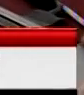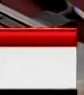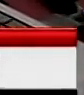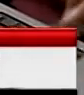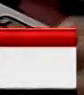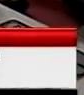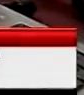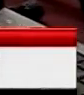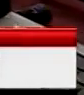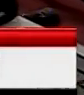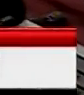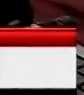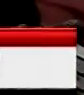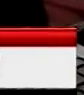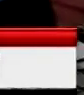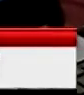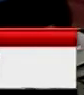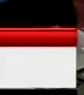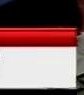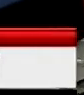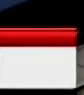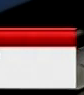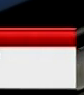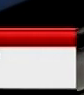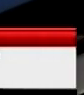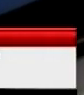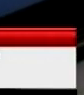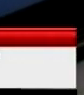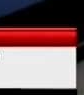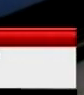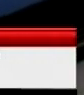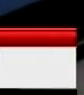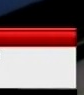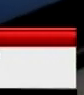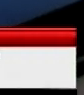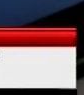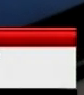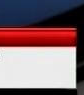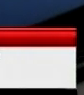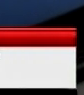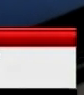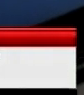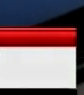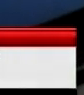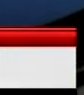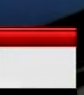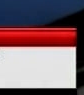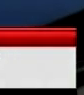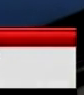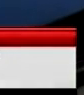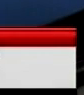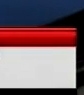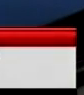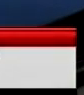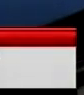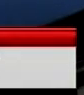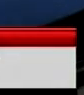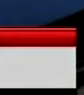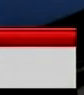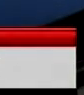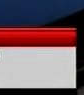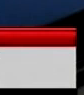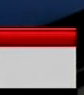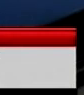Profesor, en vez del punto de mira, una pantalla en vez del campo de batalla, bites en vez de balas. Así se ve el nuevo tipo